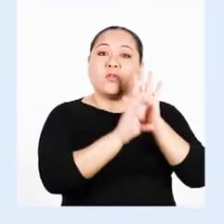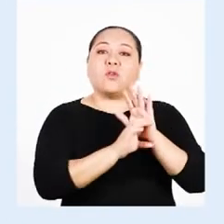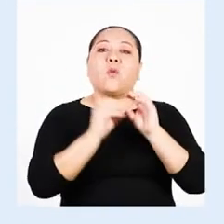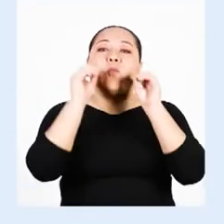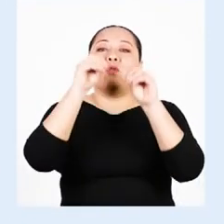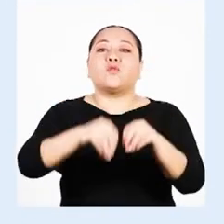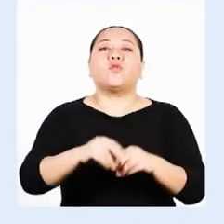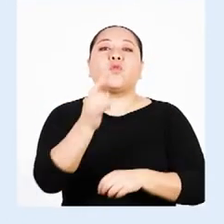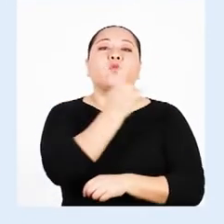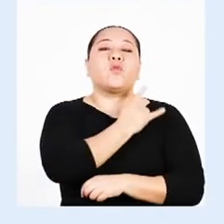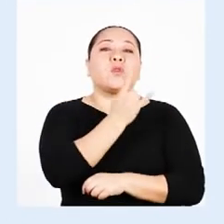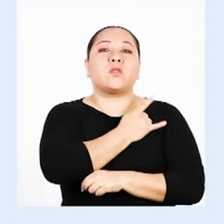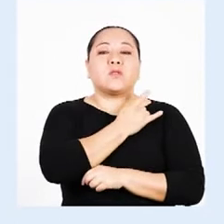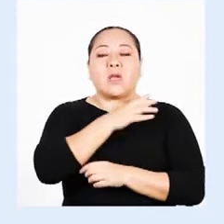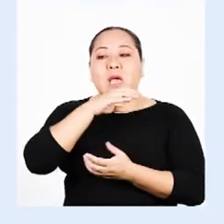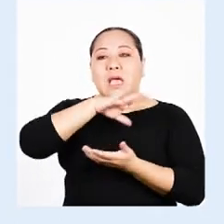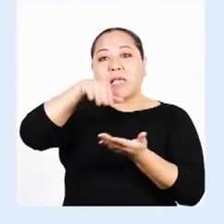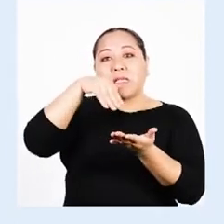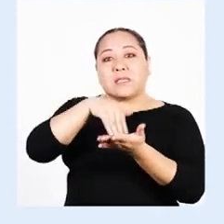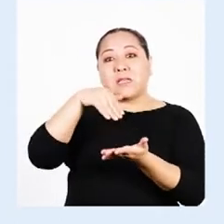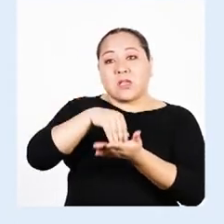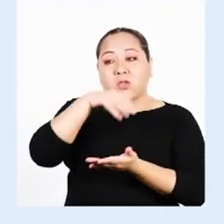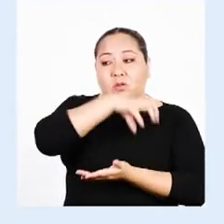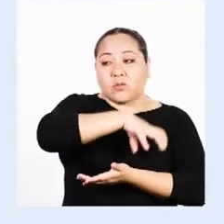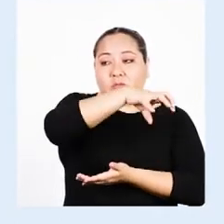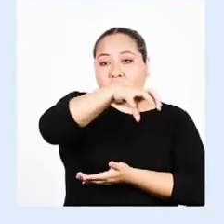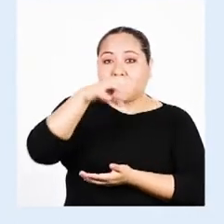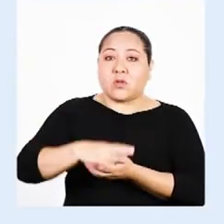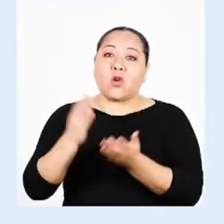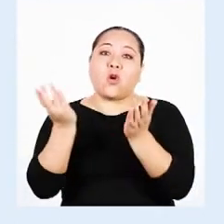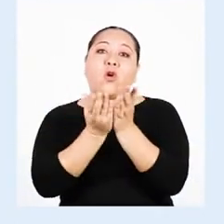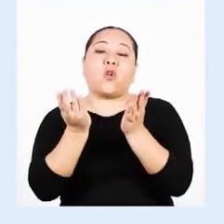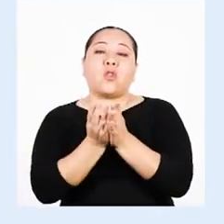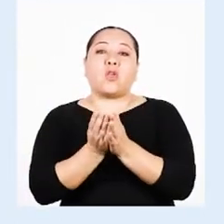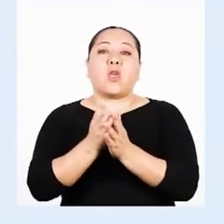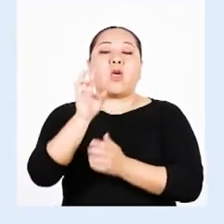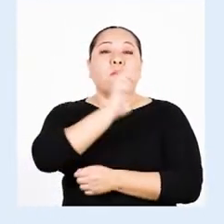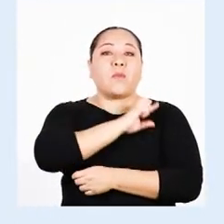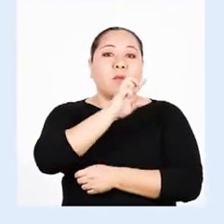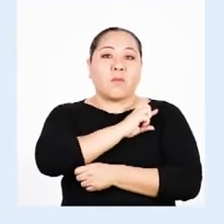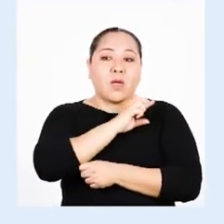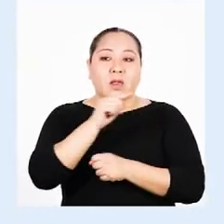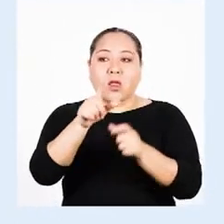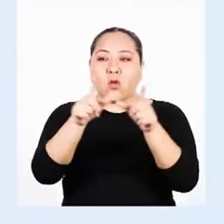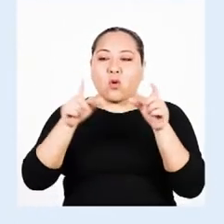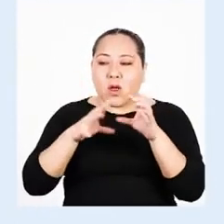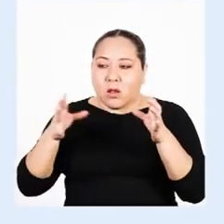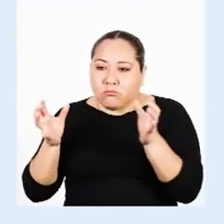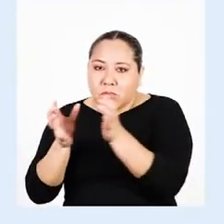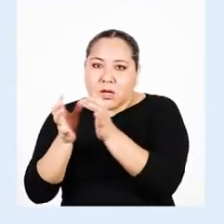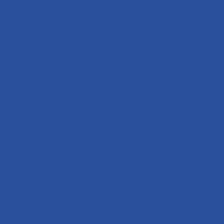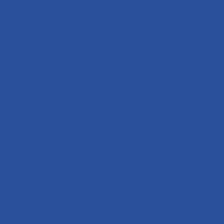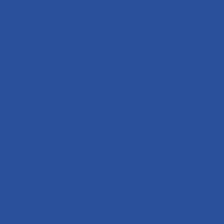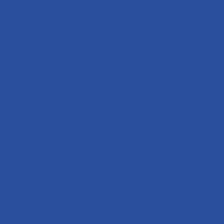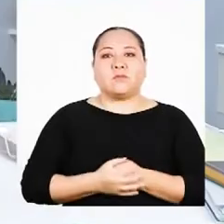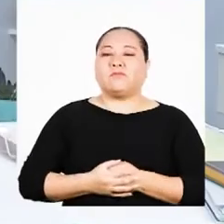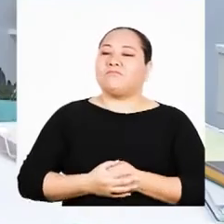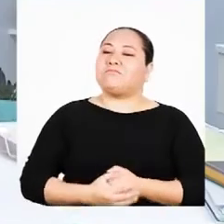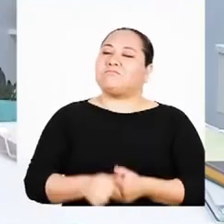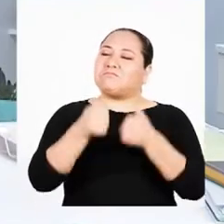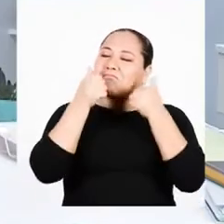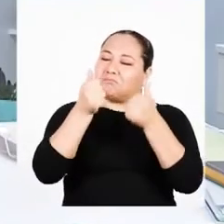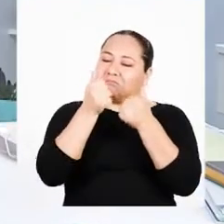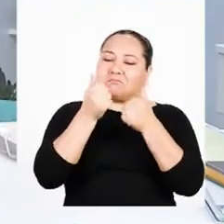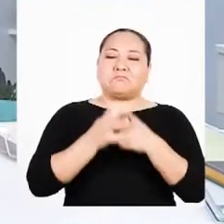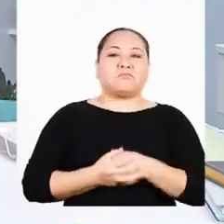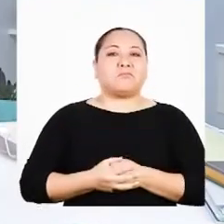dispuso que se crearan universidades en las capitales de departamento y escuelas de instrucción primaria en los lugares más pequeños.